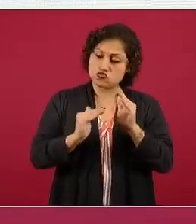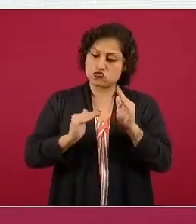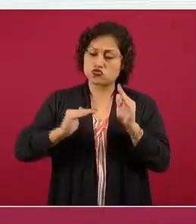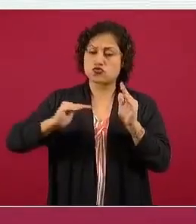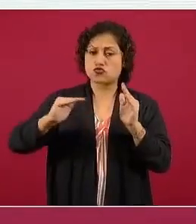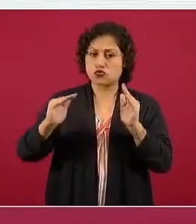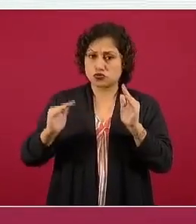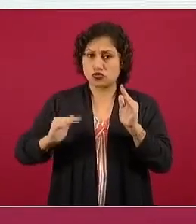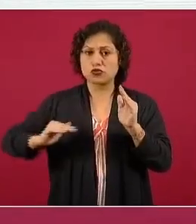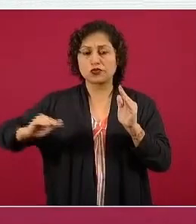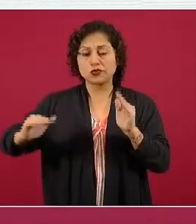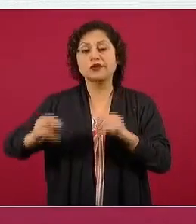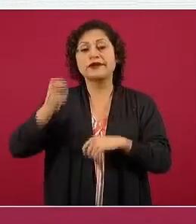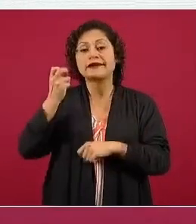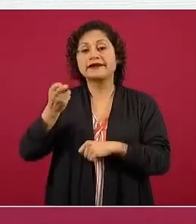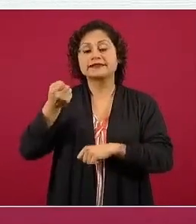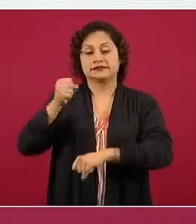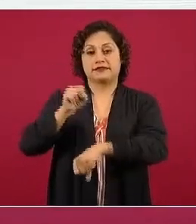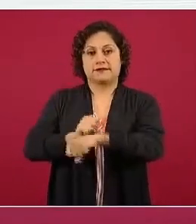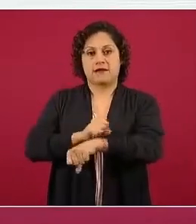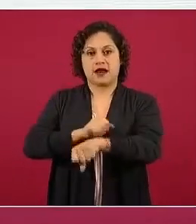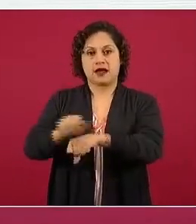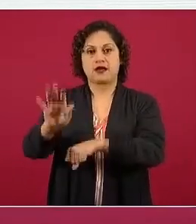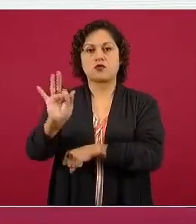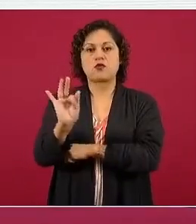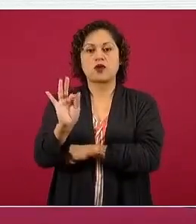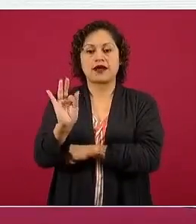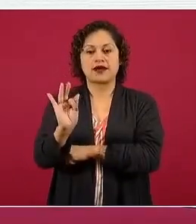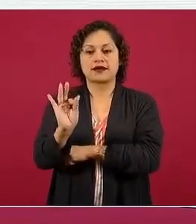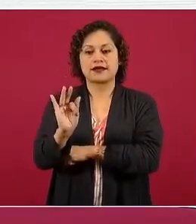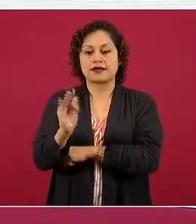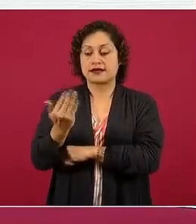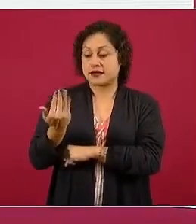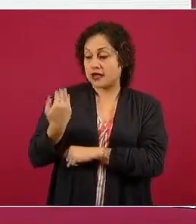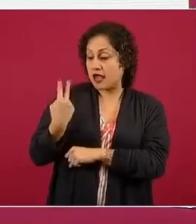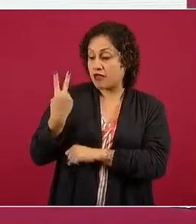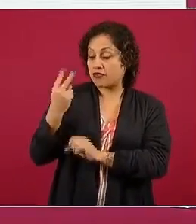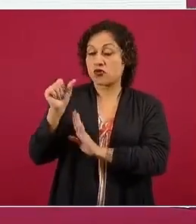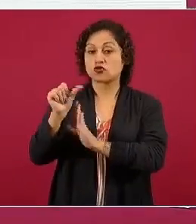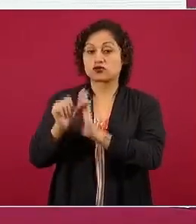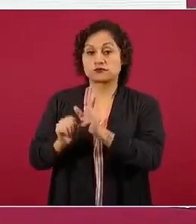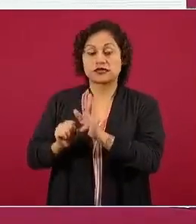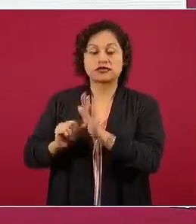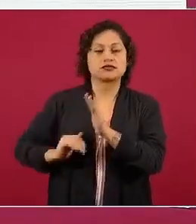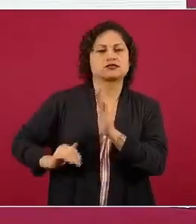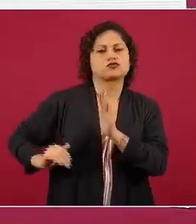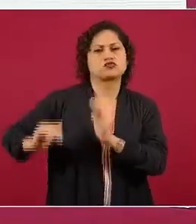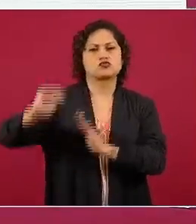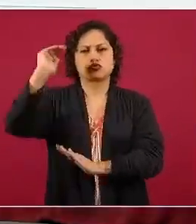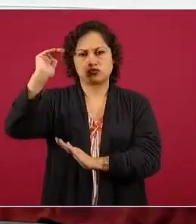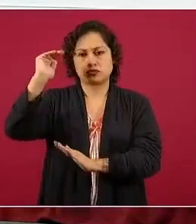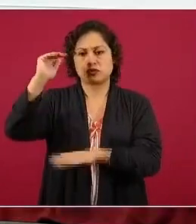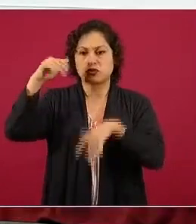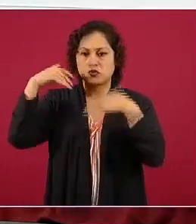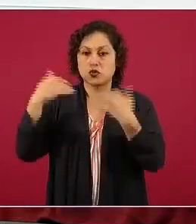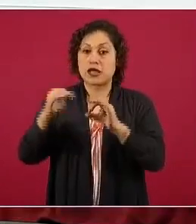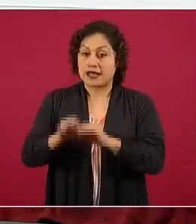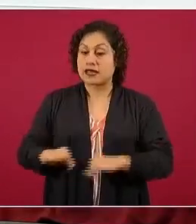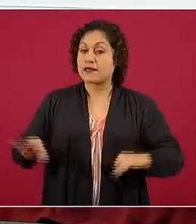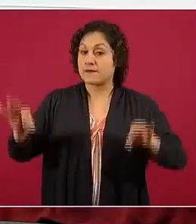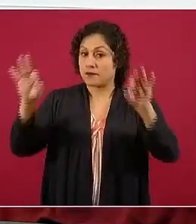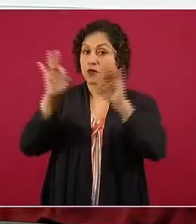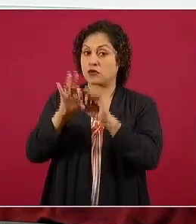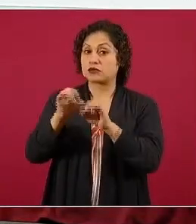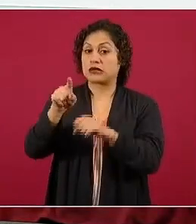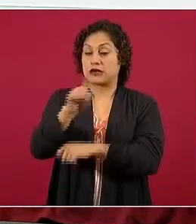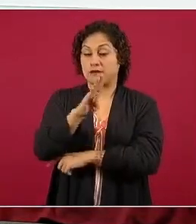a un descenso importante en la semana 40. Desde los últimos 2 meses ha habido un ascenso importante en Baja California, y Baja California es